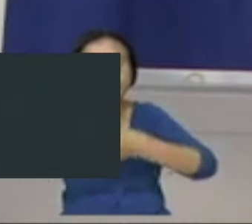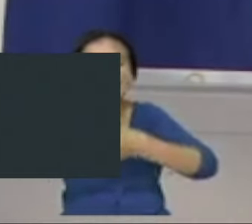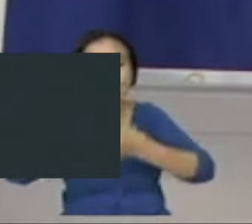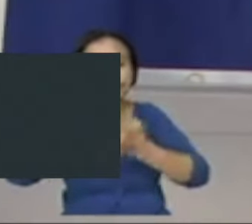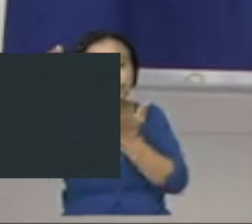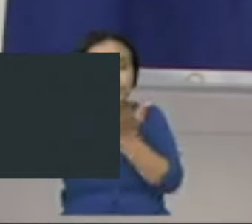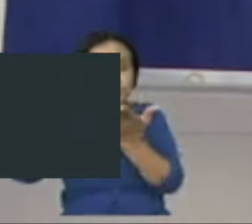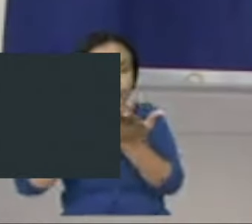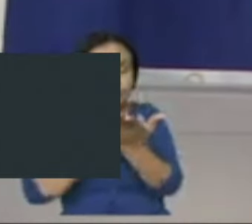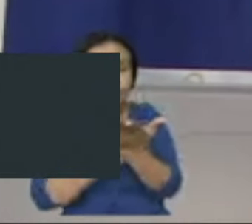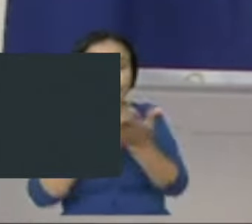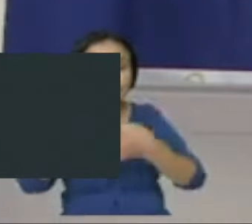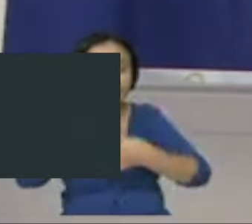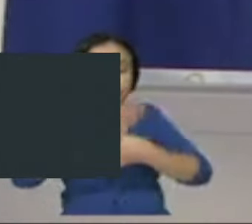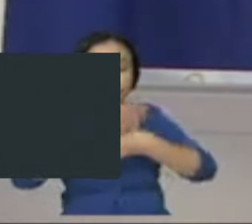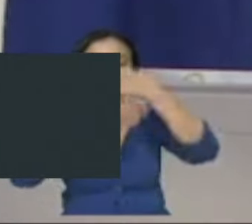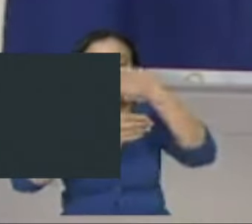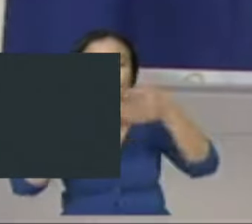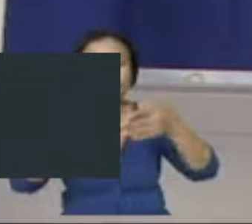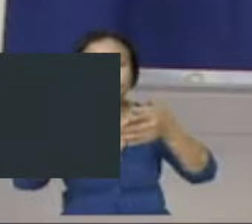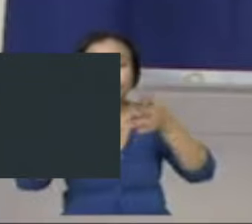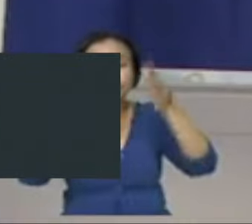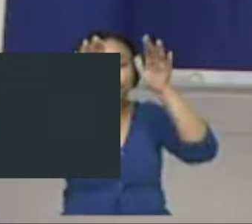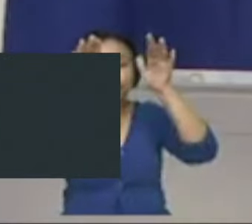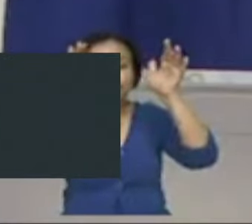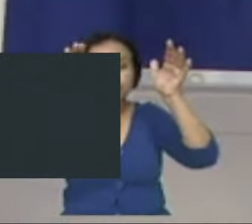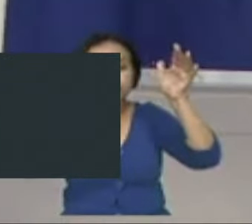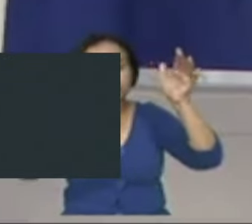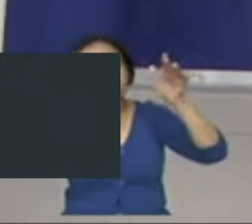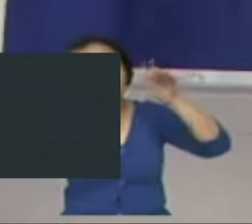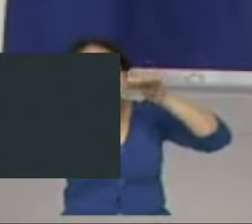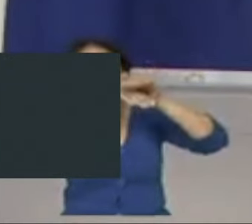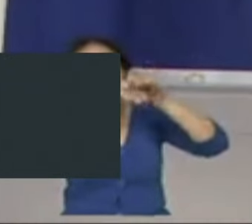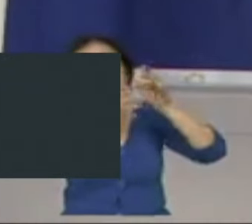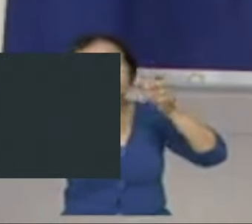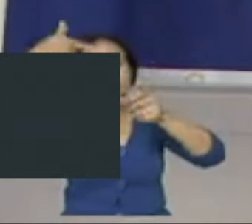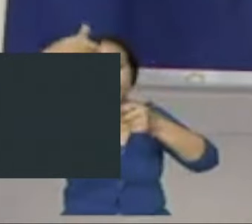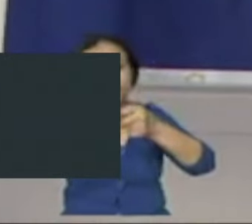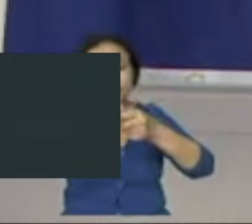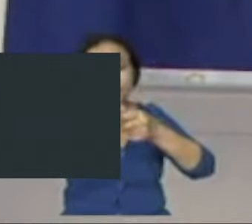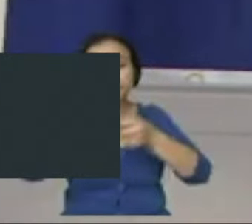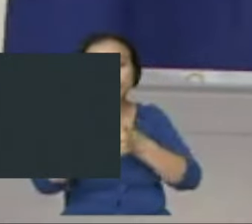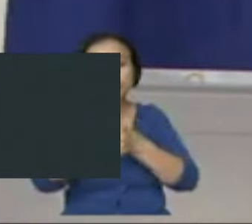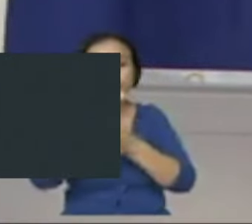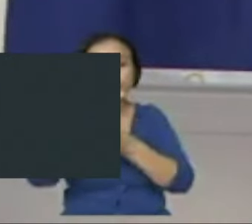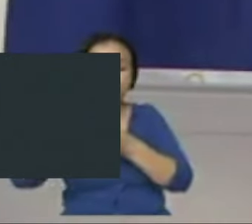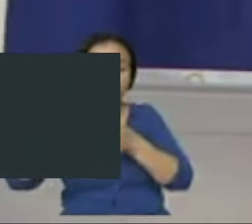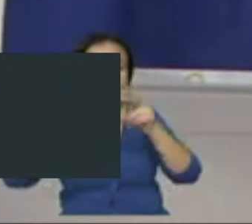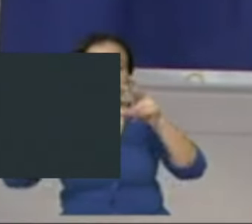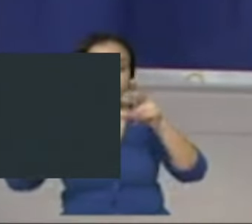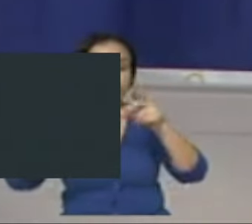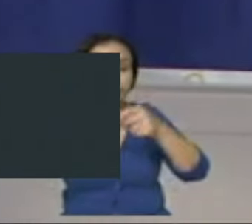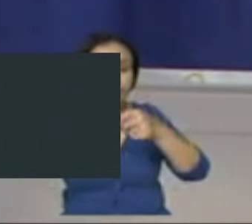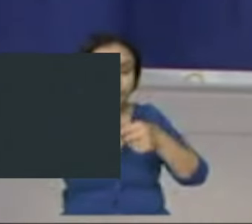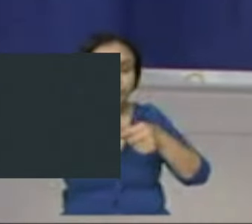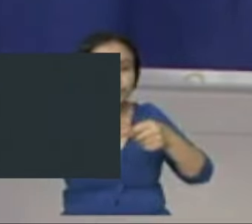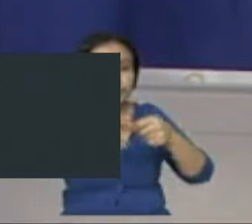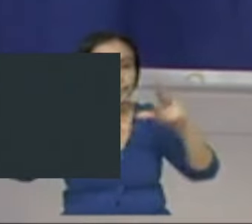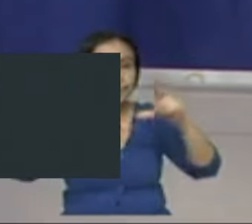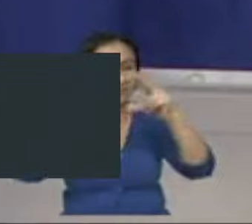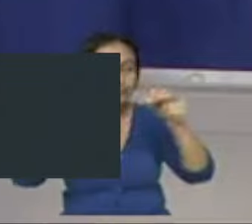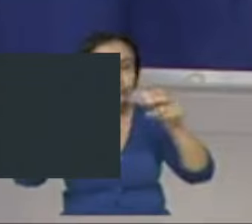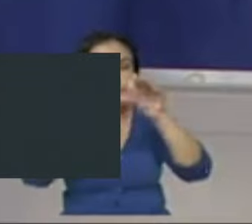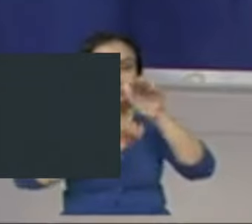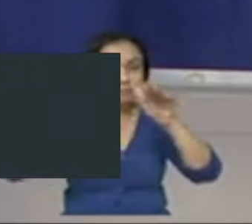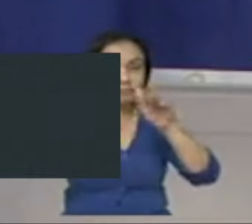proyecto Procura y Construcción de tres esferas para almacenamiento de GLP en Nicaragua, lo que permitirá un suministro